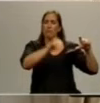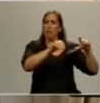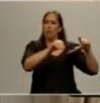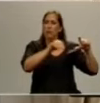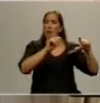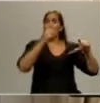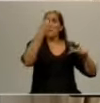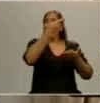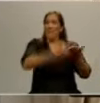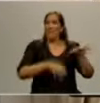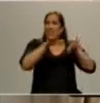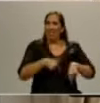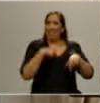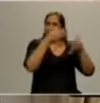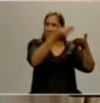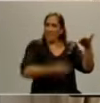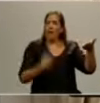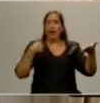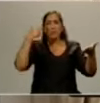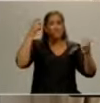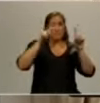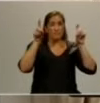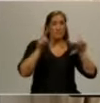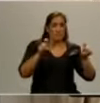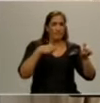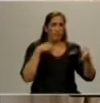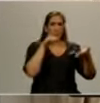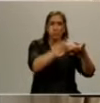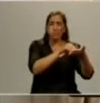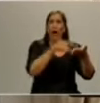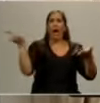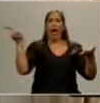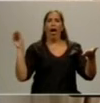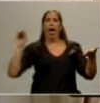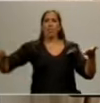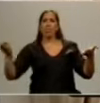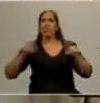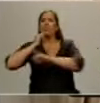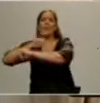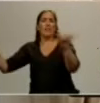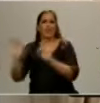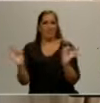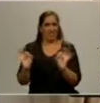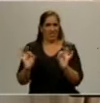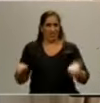la primera carta suicidio entre signos de interrogación.